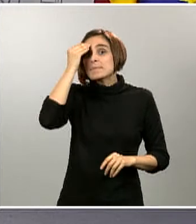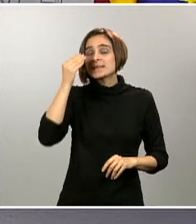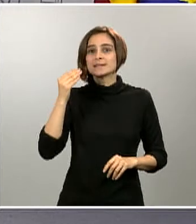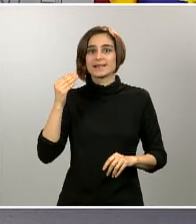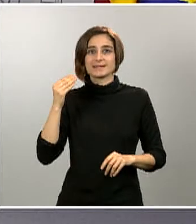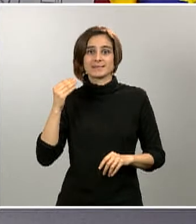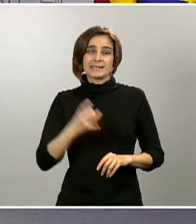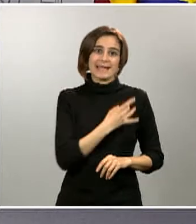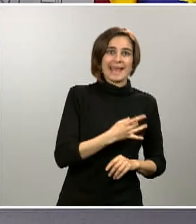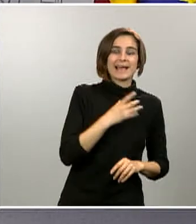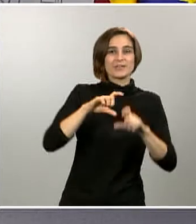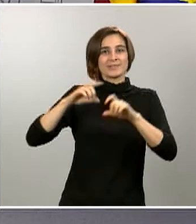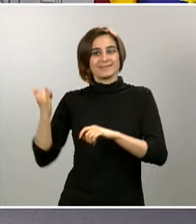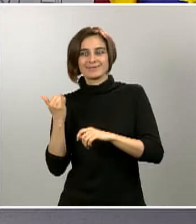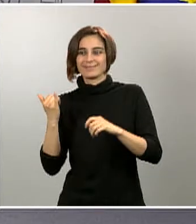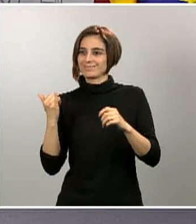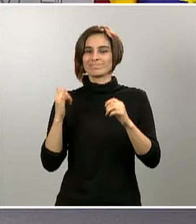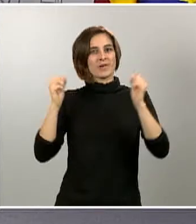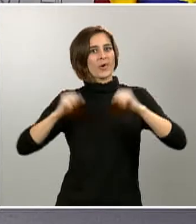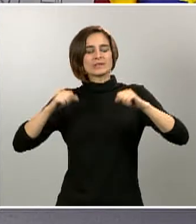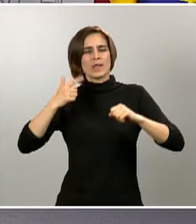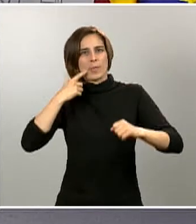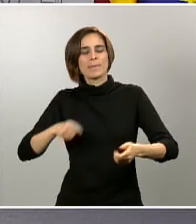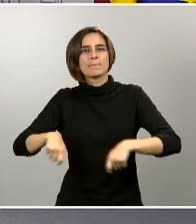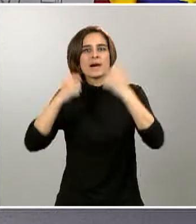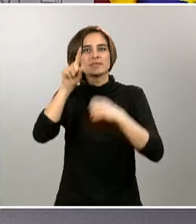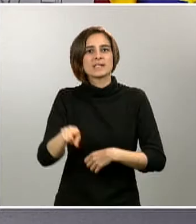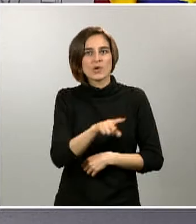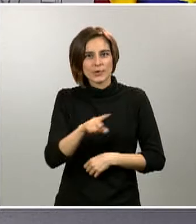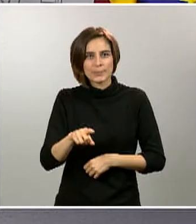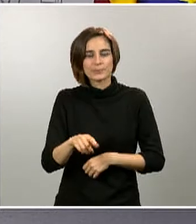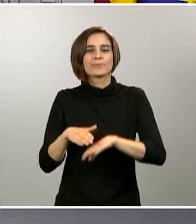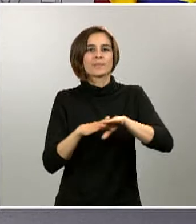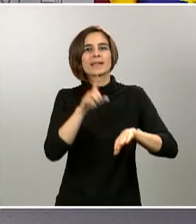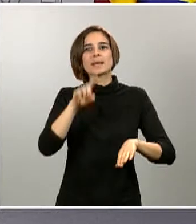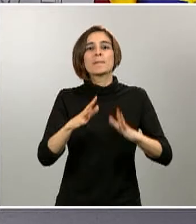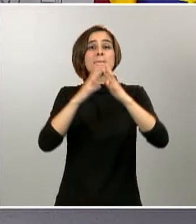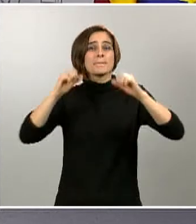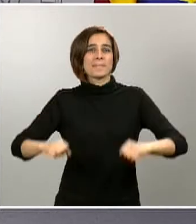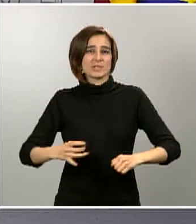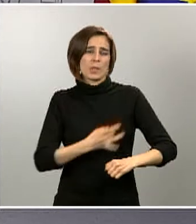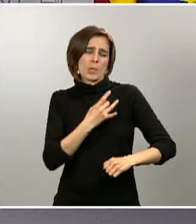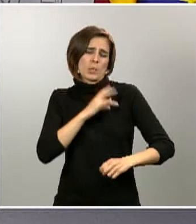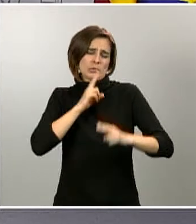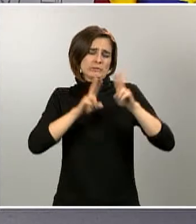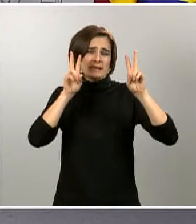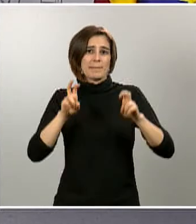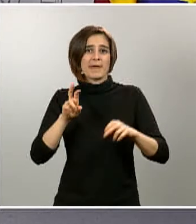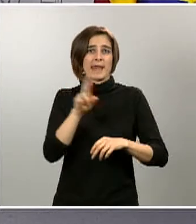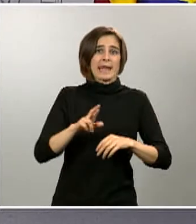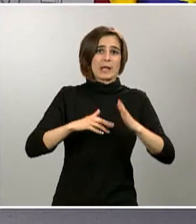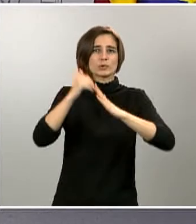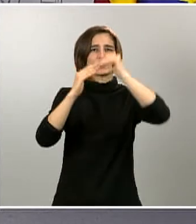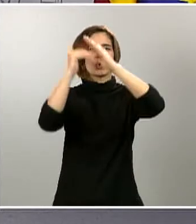pactos, los llamados Pacto de la Moncloa, Pacto de Reconstrucción, como se está llamando ahora, no sé si nos puede concretar, según lo que ha